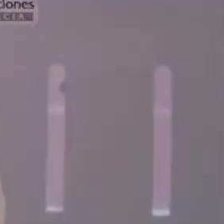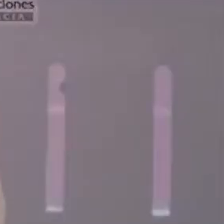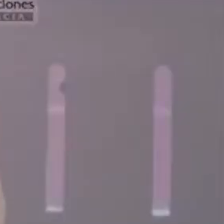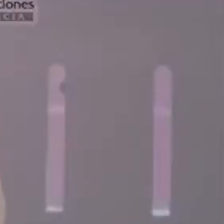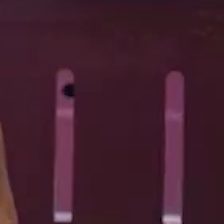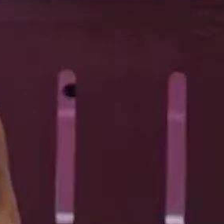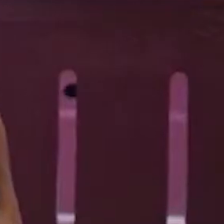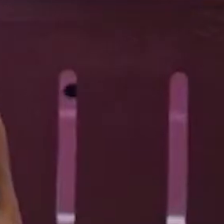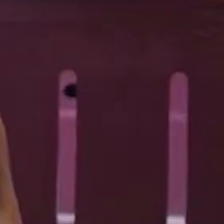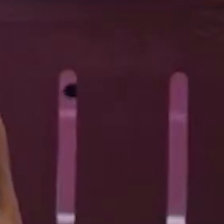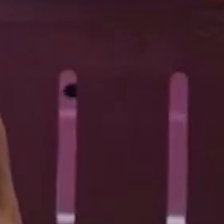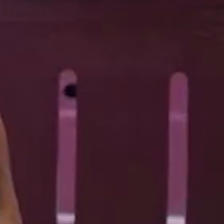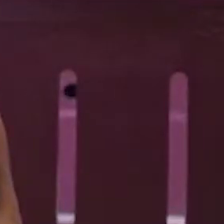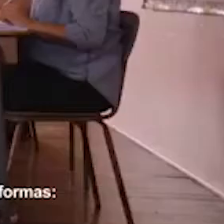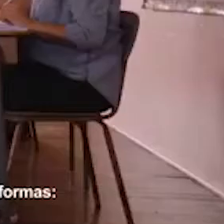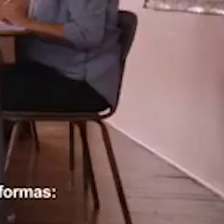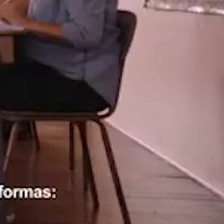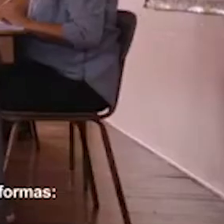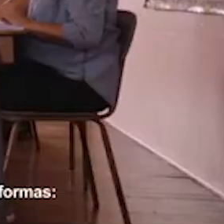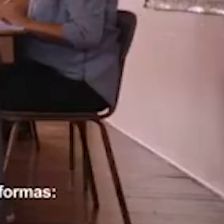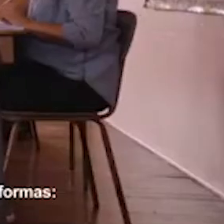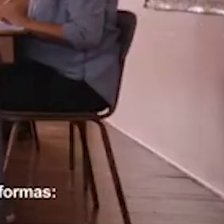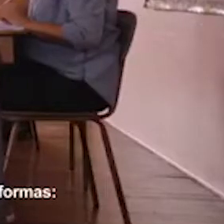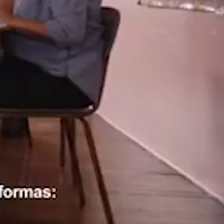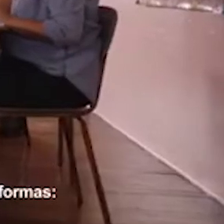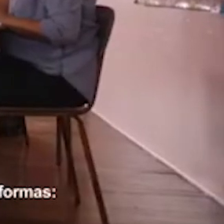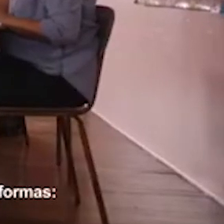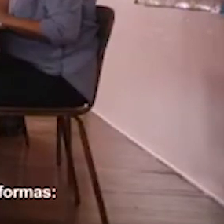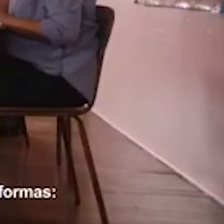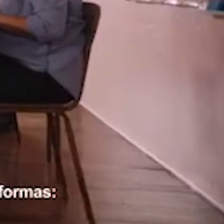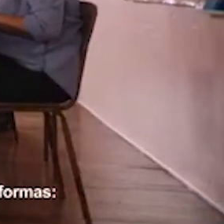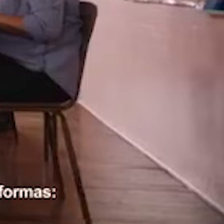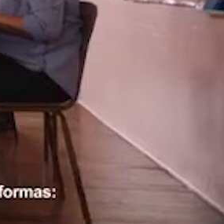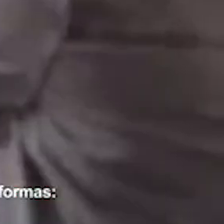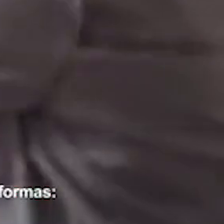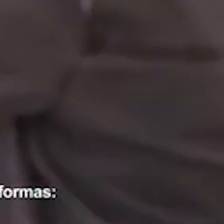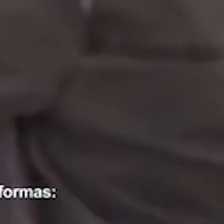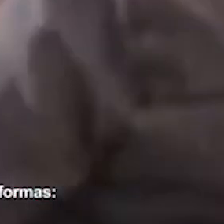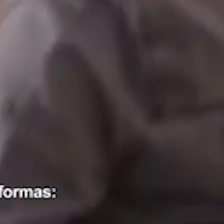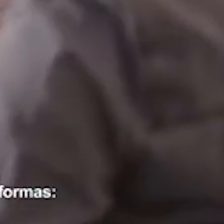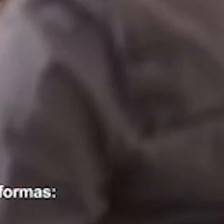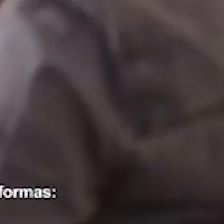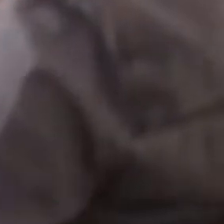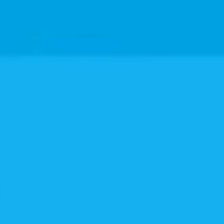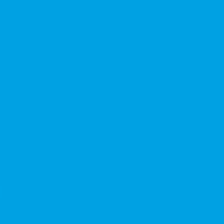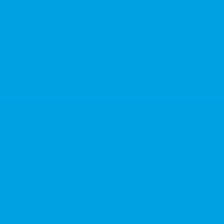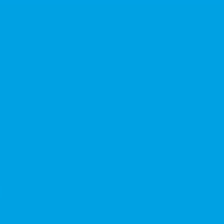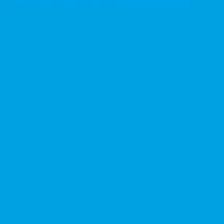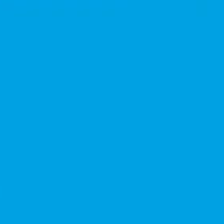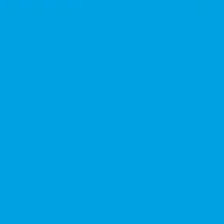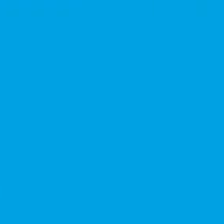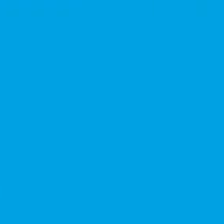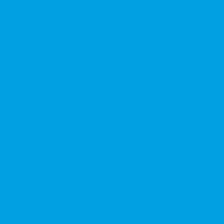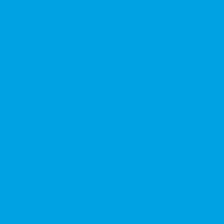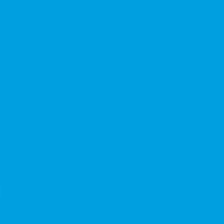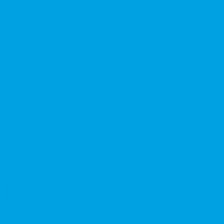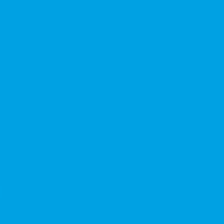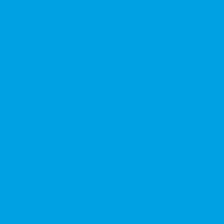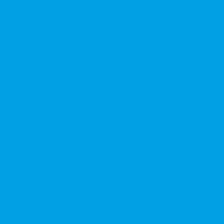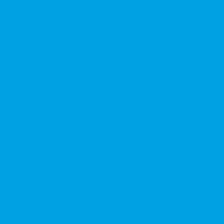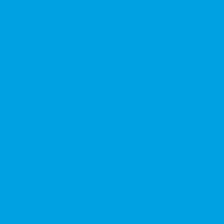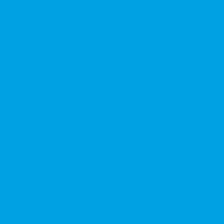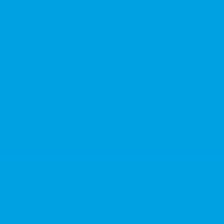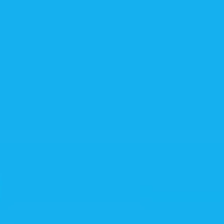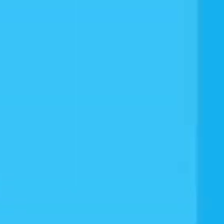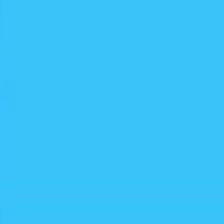Tenemos la tarea de votar. Las personas que necesiten alguna ayuda pueden emitir su voto de diferentes formas, hacerlo públicamente ante los miembros de su